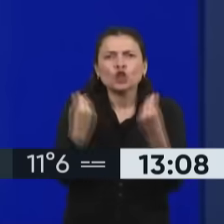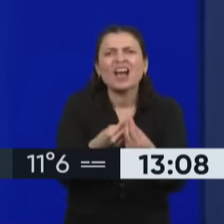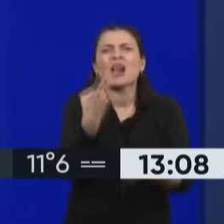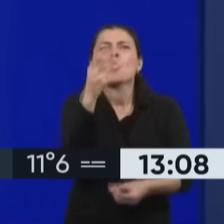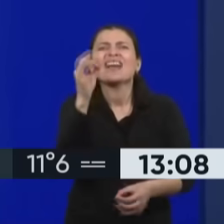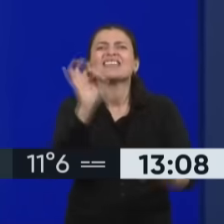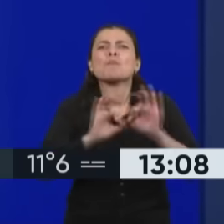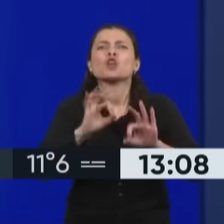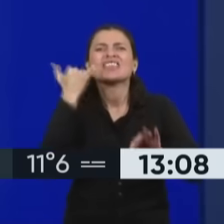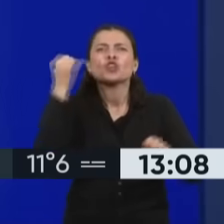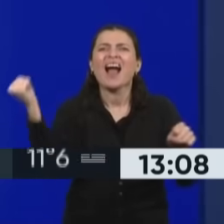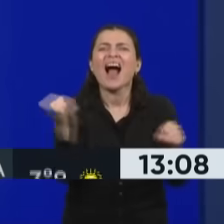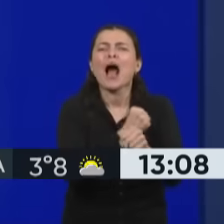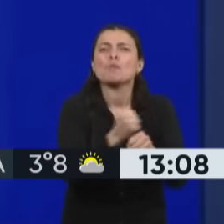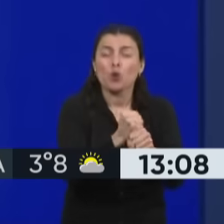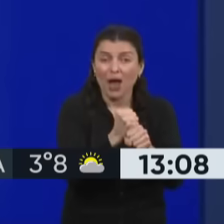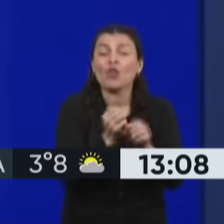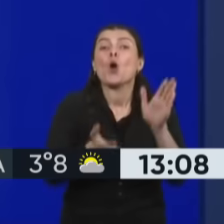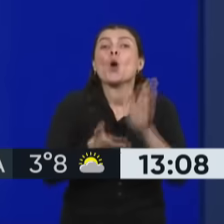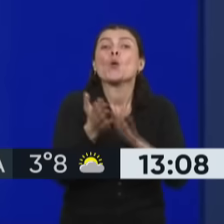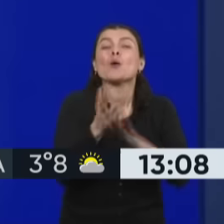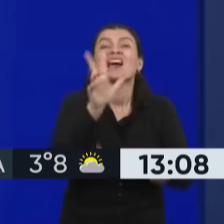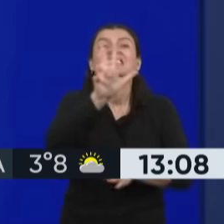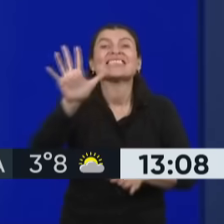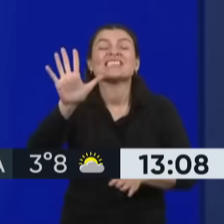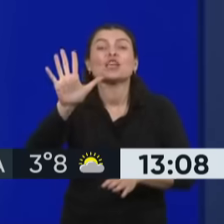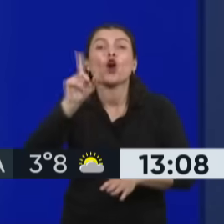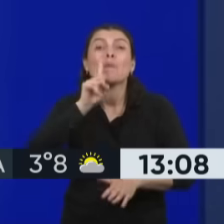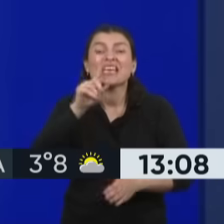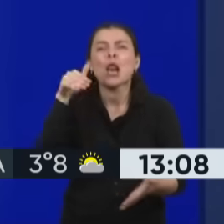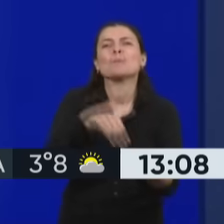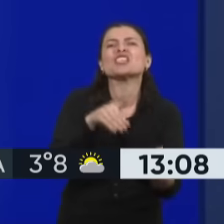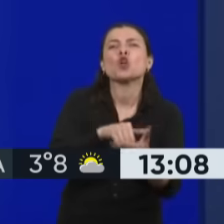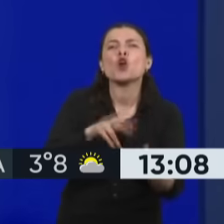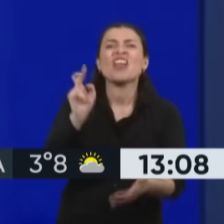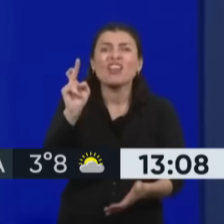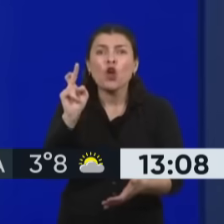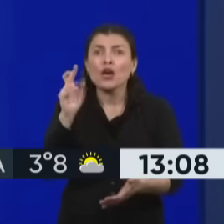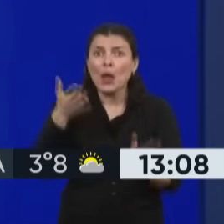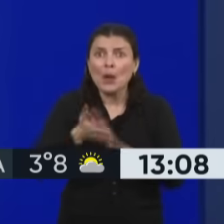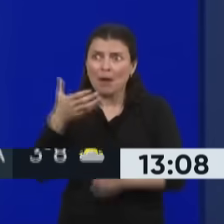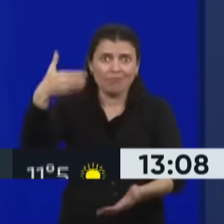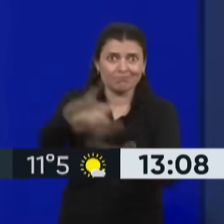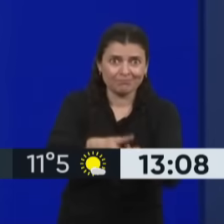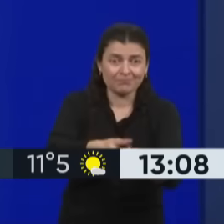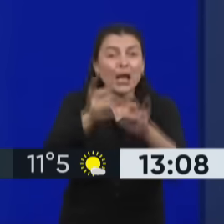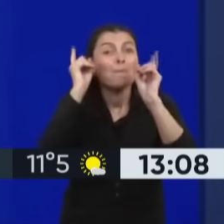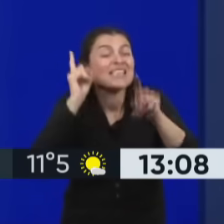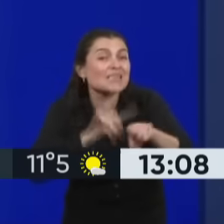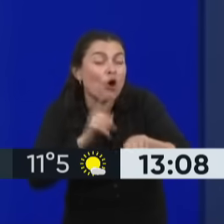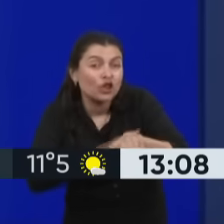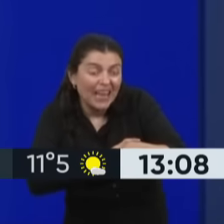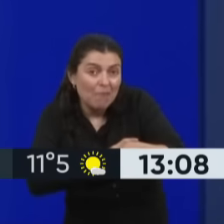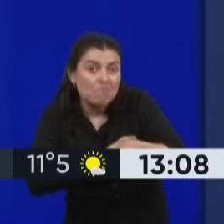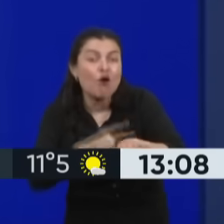ya están comprometidos 35.000 millones de dólares. Mientras tanto, el soviético, no tiene RI